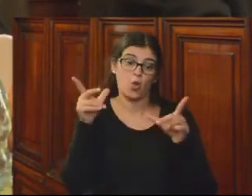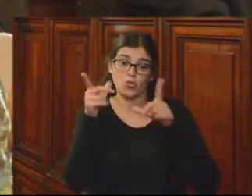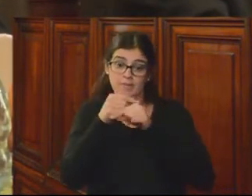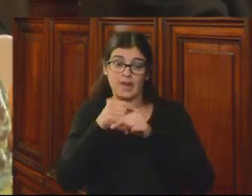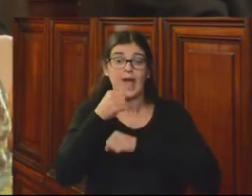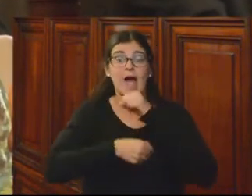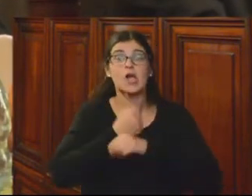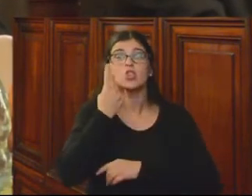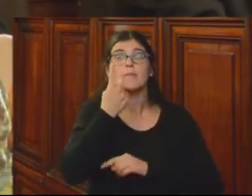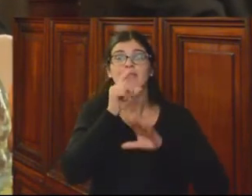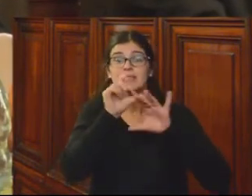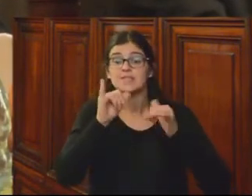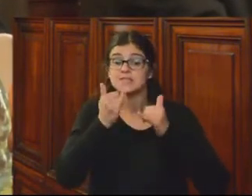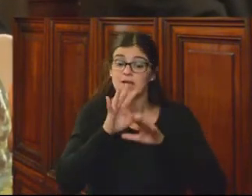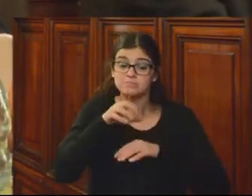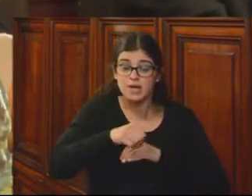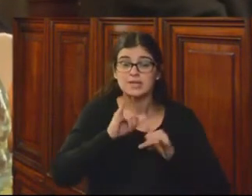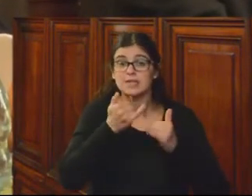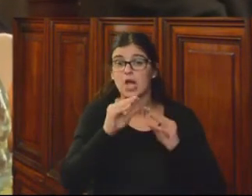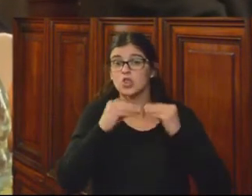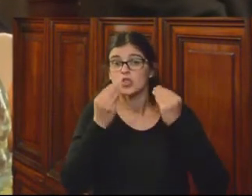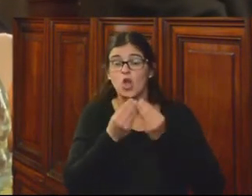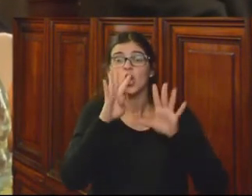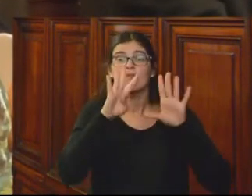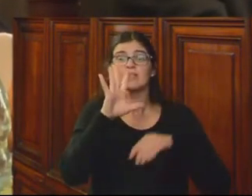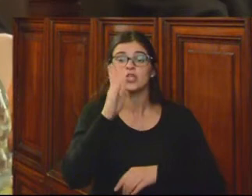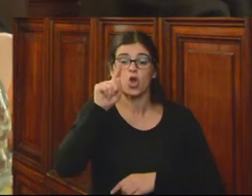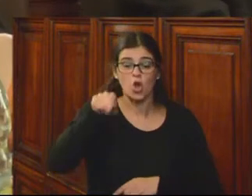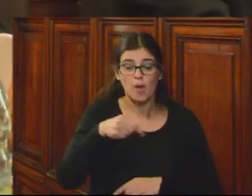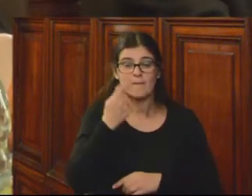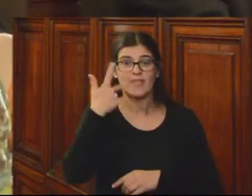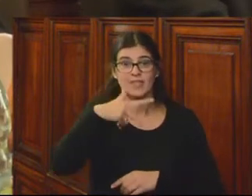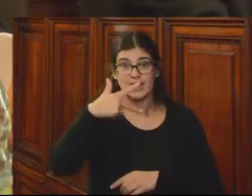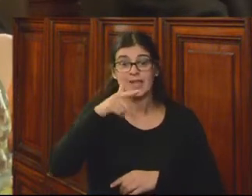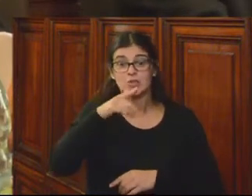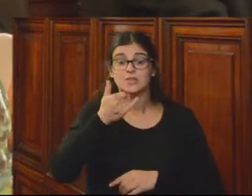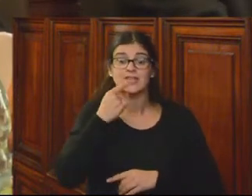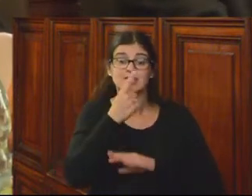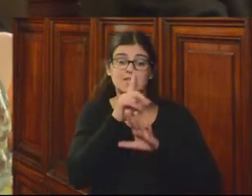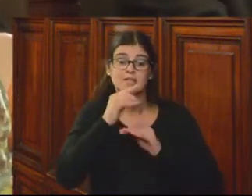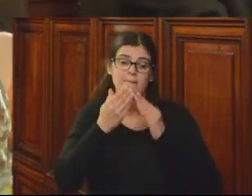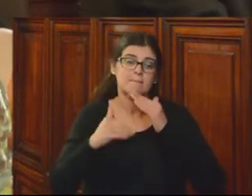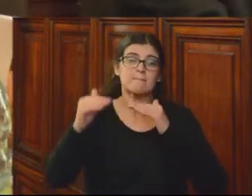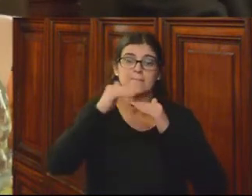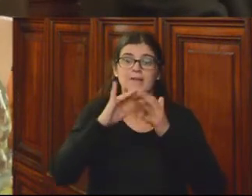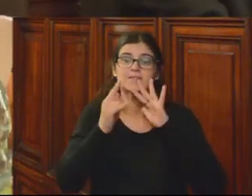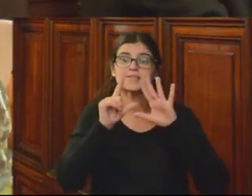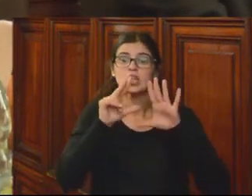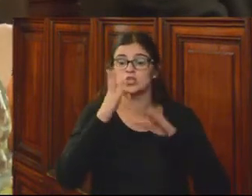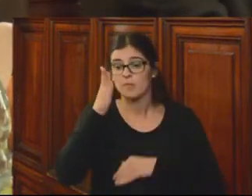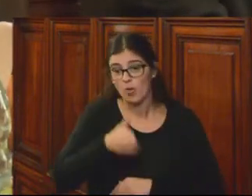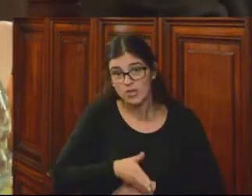el año 2016 se alcanzó una tasa bruta de transición de 95,13, la cual está 17 puntos por encima del